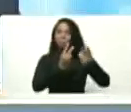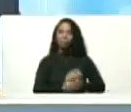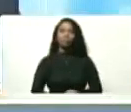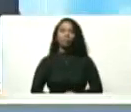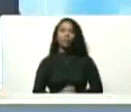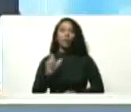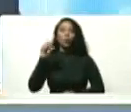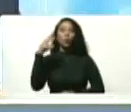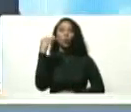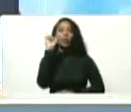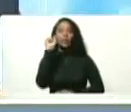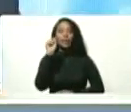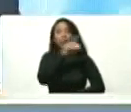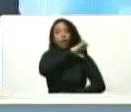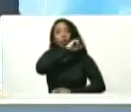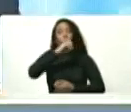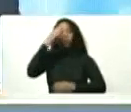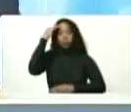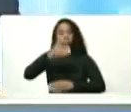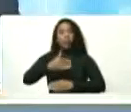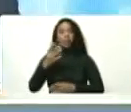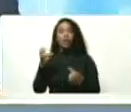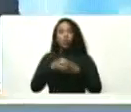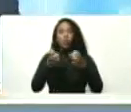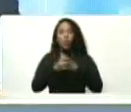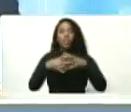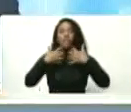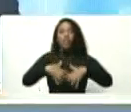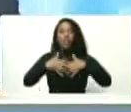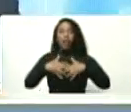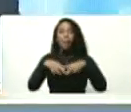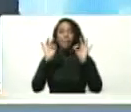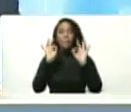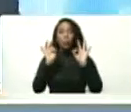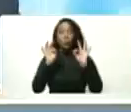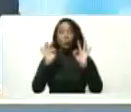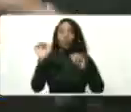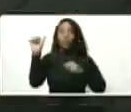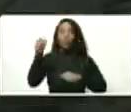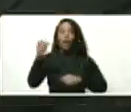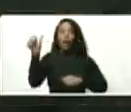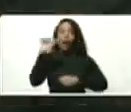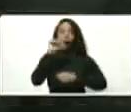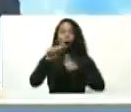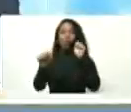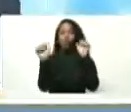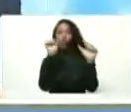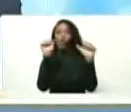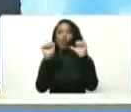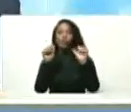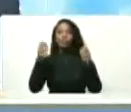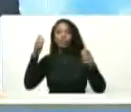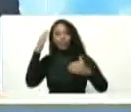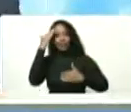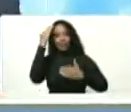Luis Cárdenas, director ejecutivo de la Cámara de Industria de Especies Alcohólicas. Salud.